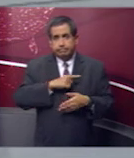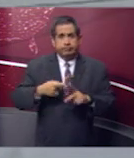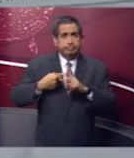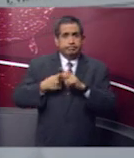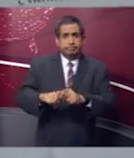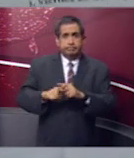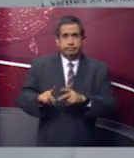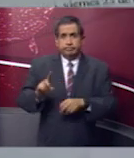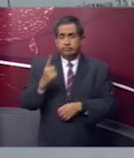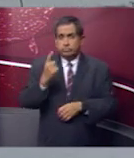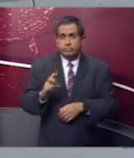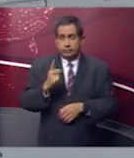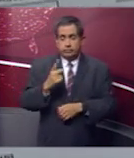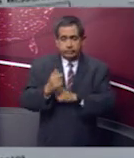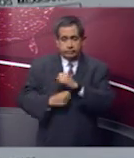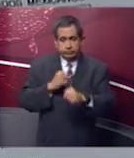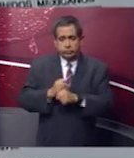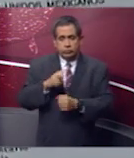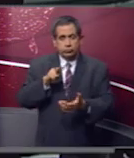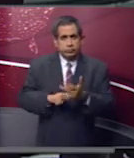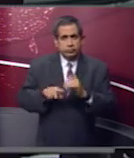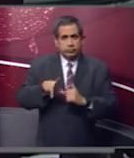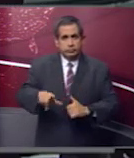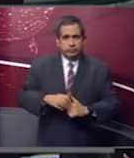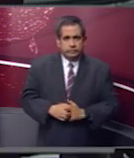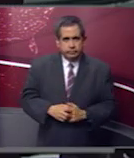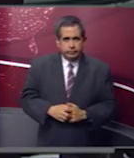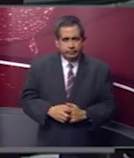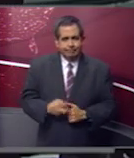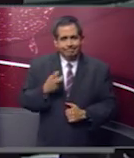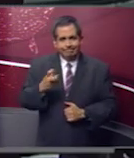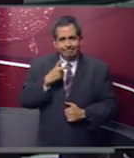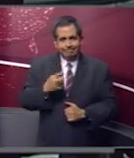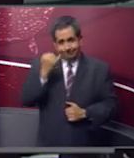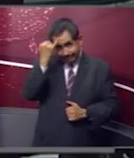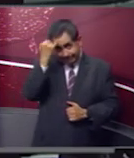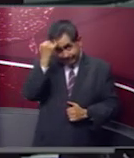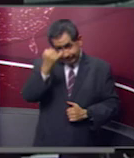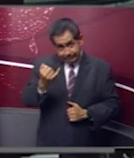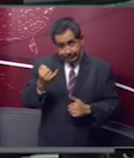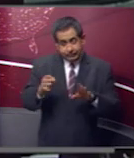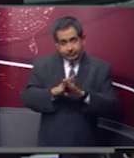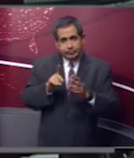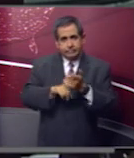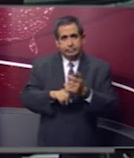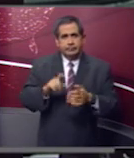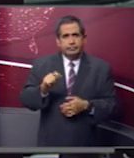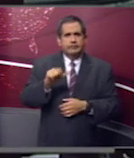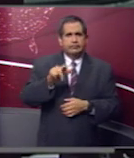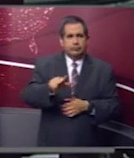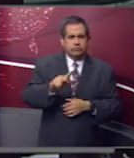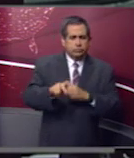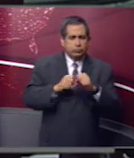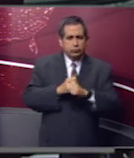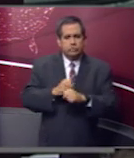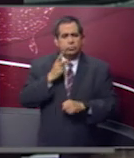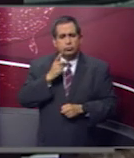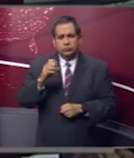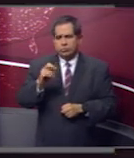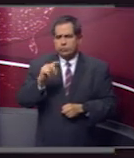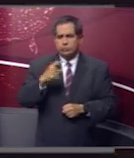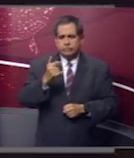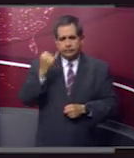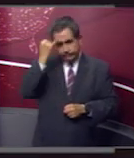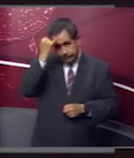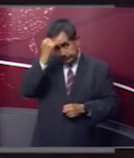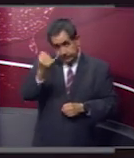vigor el 1 de diciembre de 2018. En este sentido, el 26 de febrero de 2018, el diputado Omar Ortega Álvarez presentó